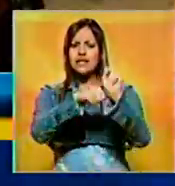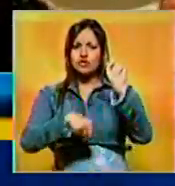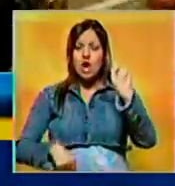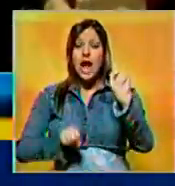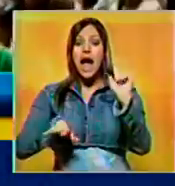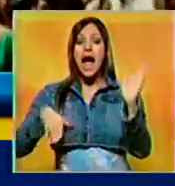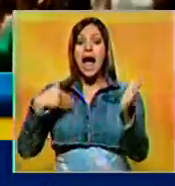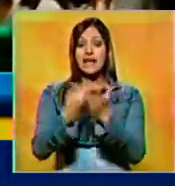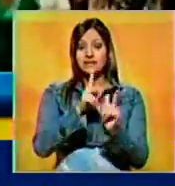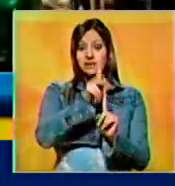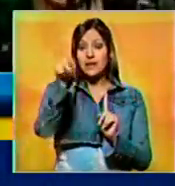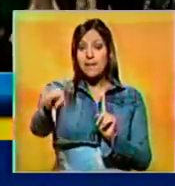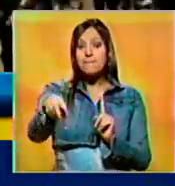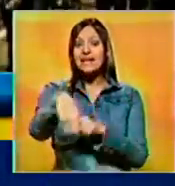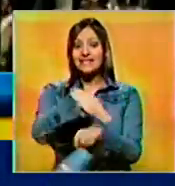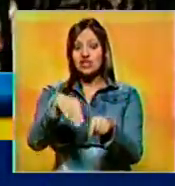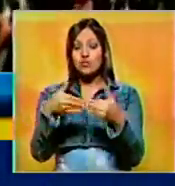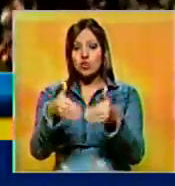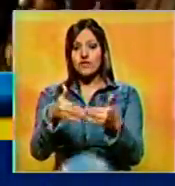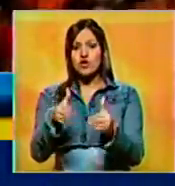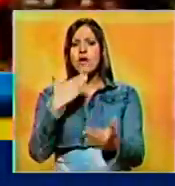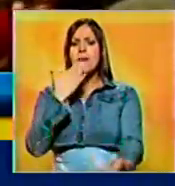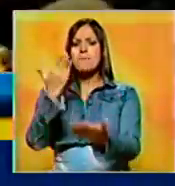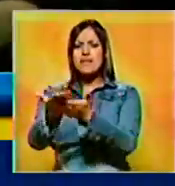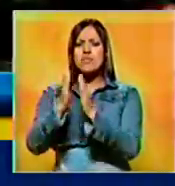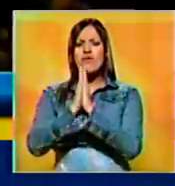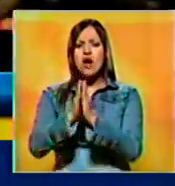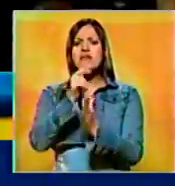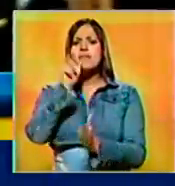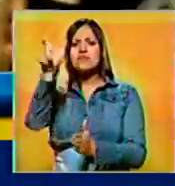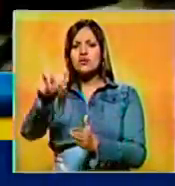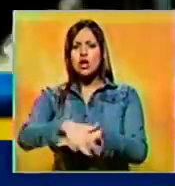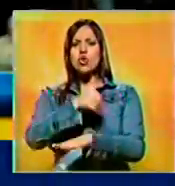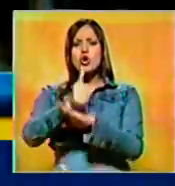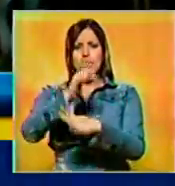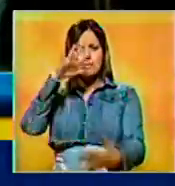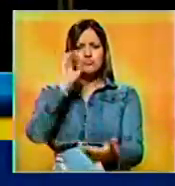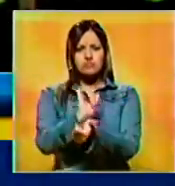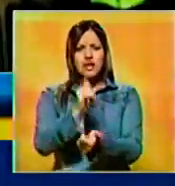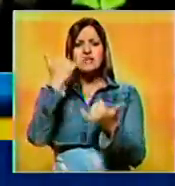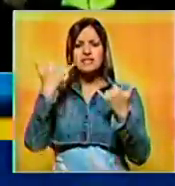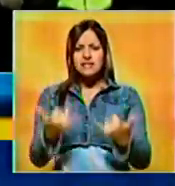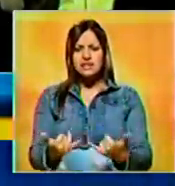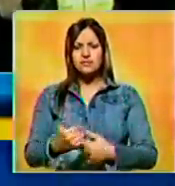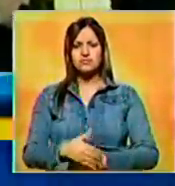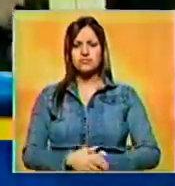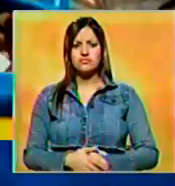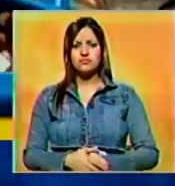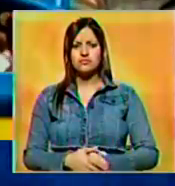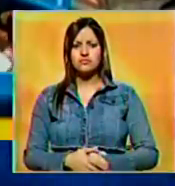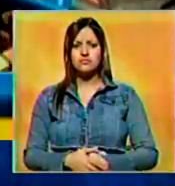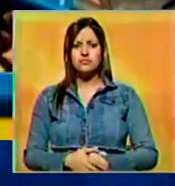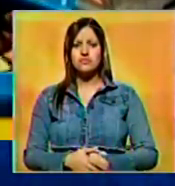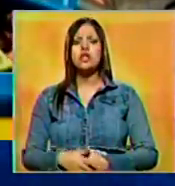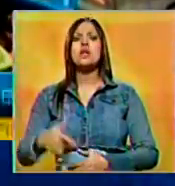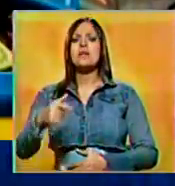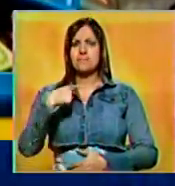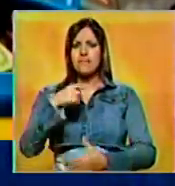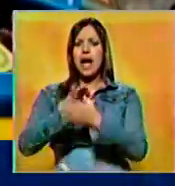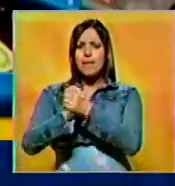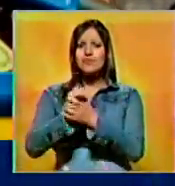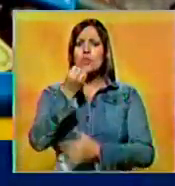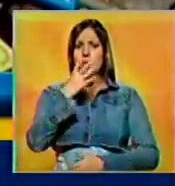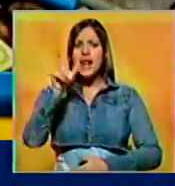a la sede del Ministerio Público. Pidieron sean capturados los responsables de la muerte de Daniel Tinoco. Otro compañero era